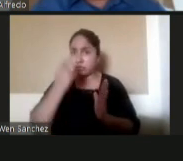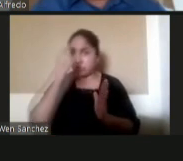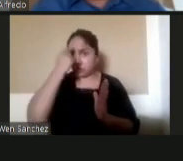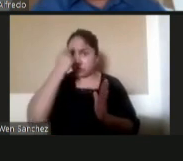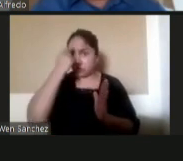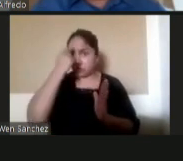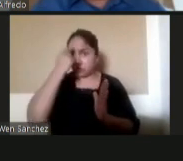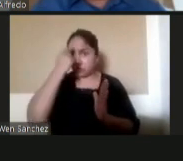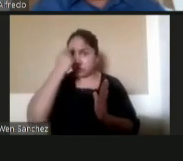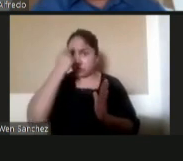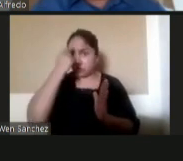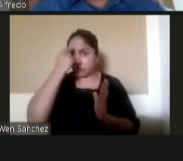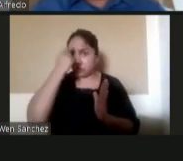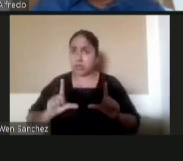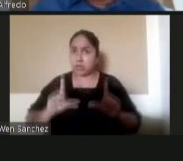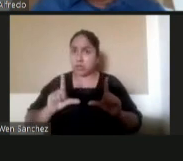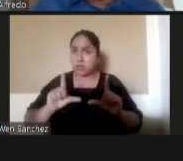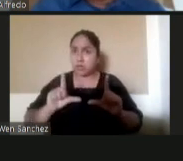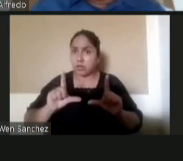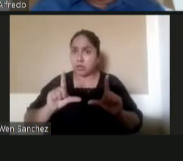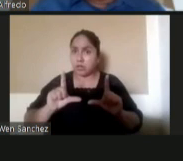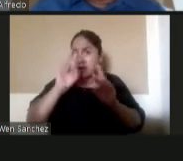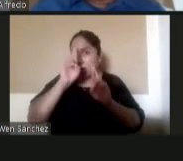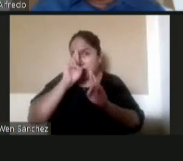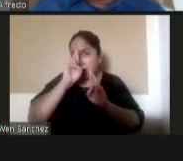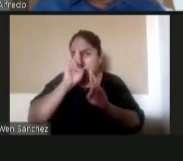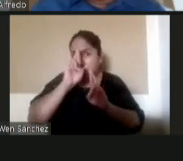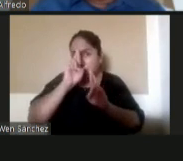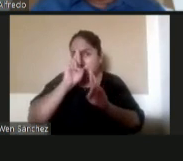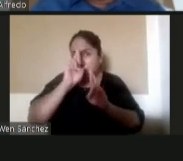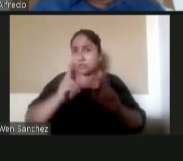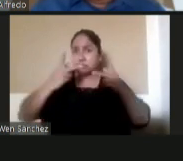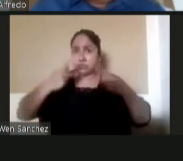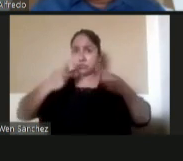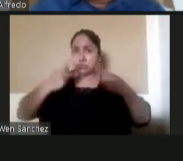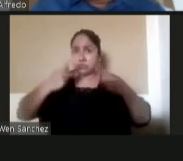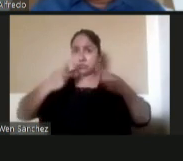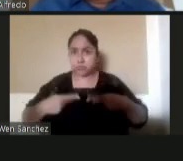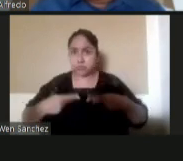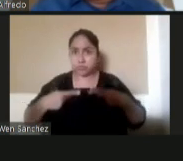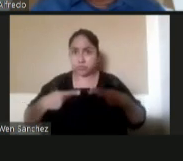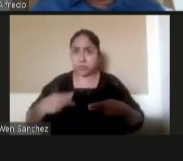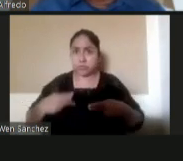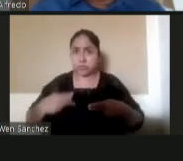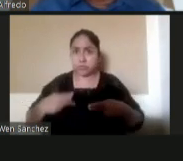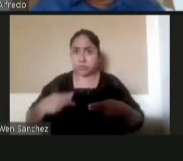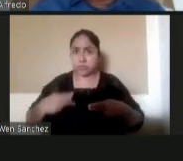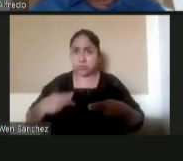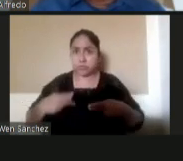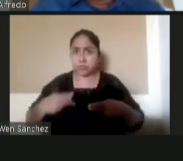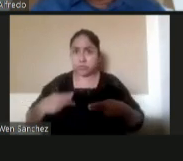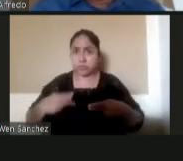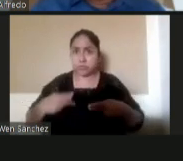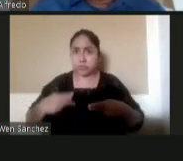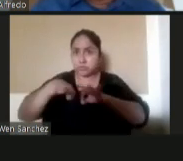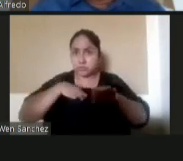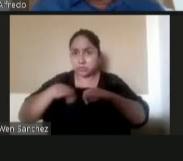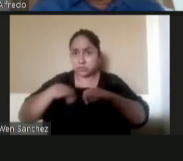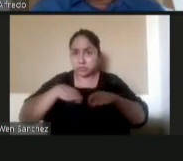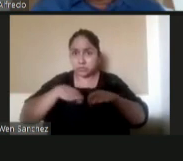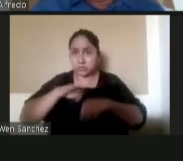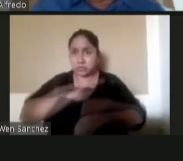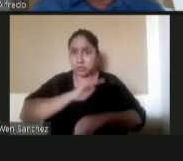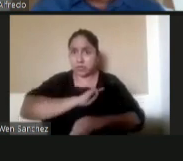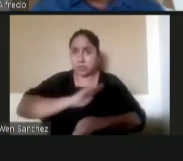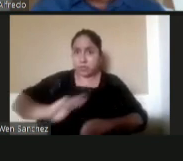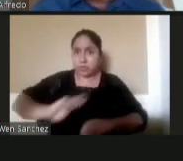reconocimiento al mérito en el servicio público para empleados al servicio del municipio de Juárez, aprobado en sesión 20 ordinaria del Honorable